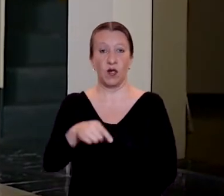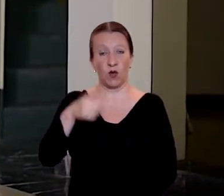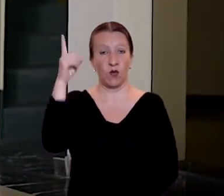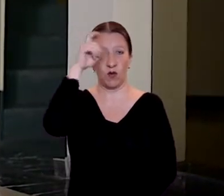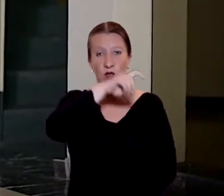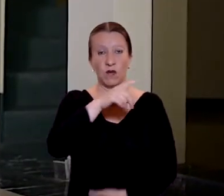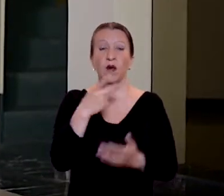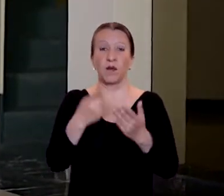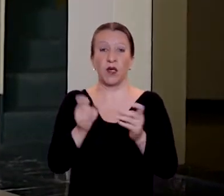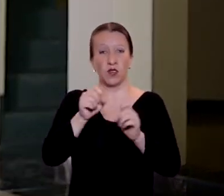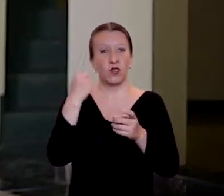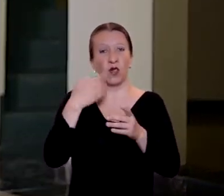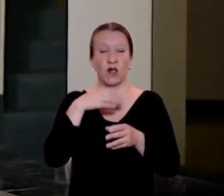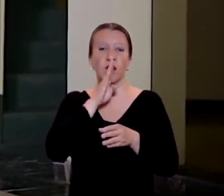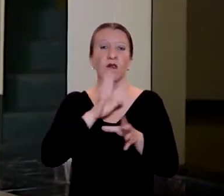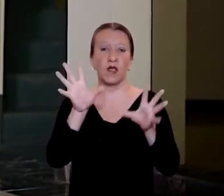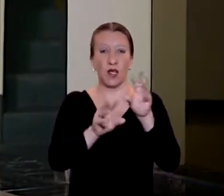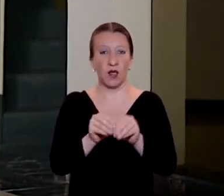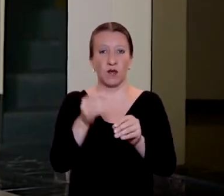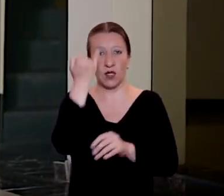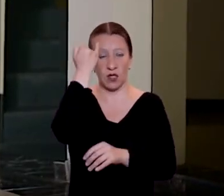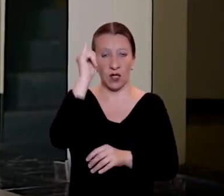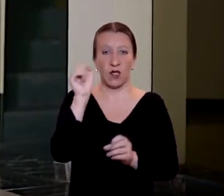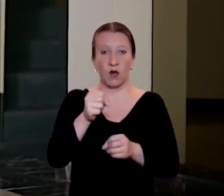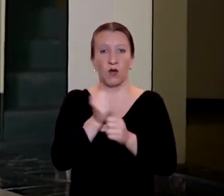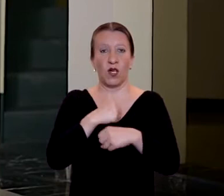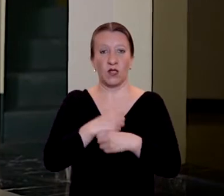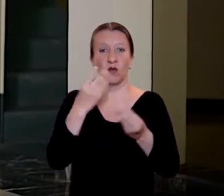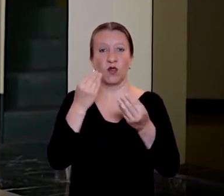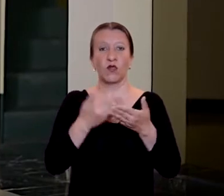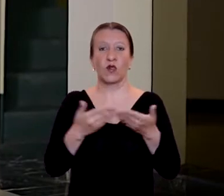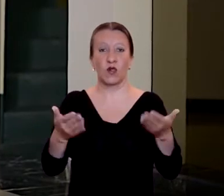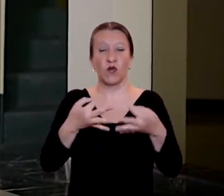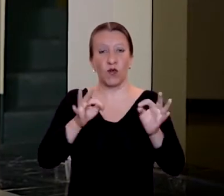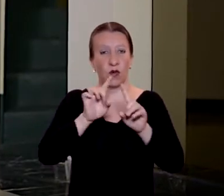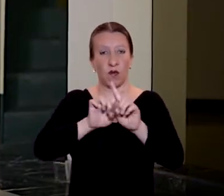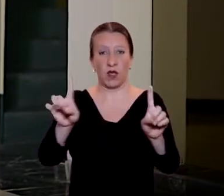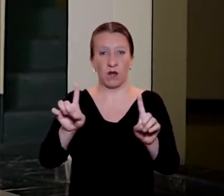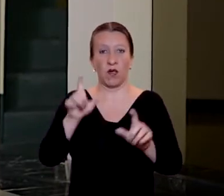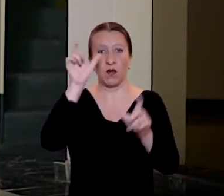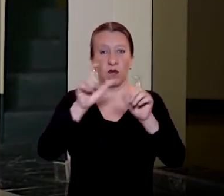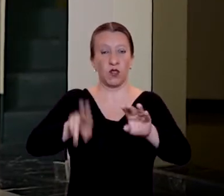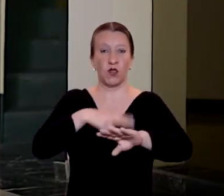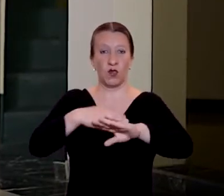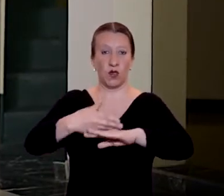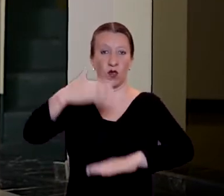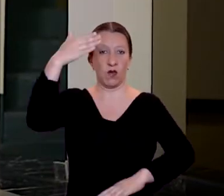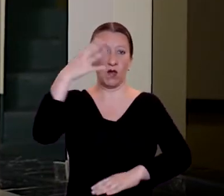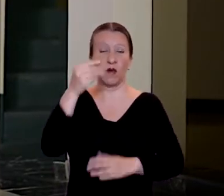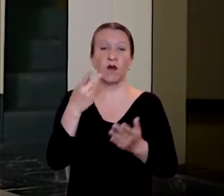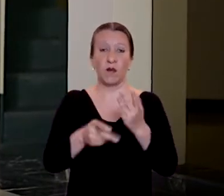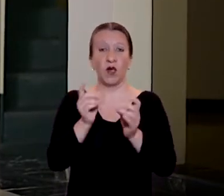complicado, sin embargo, es cuestión de adaptarse, de ingeniarse. Y hago muchas cosas de forma diferente a las personas de talla estándar,